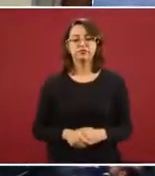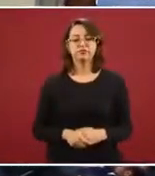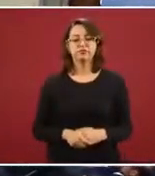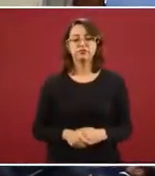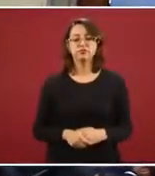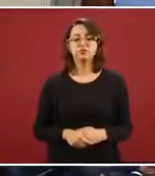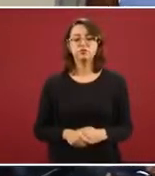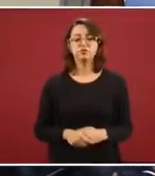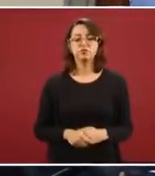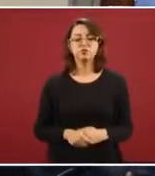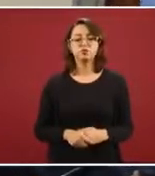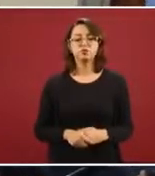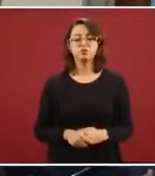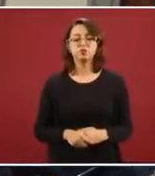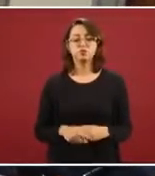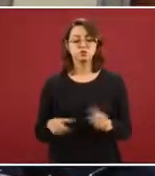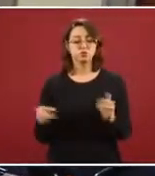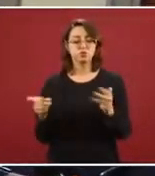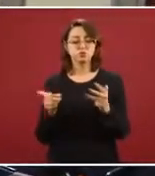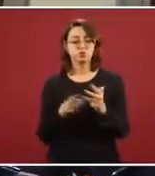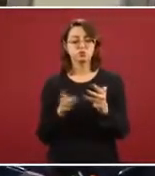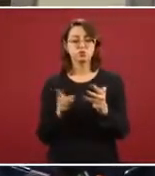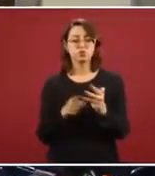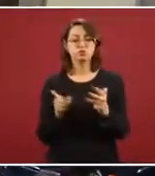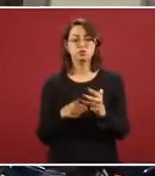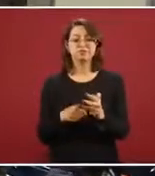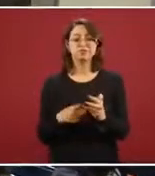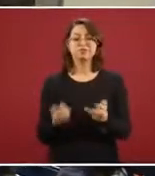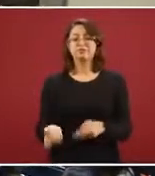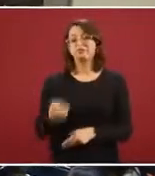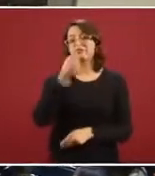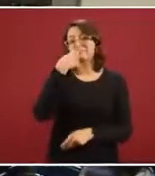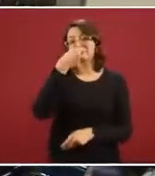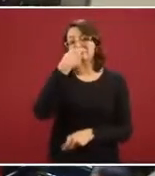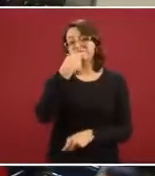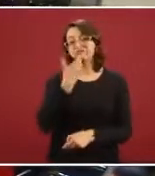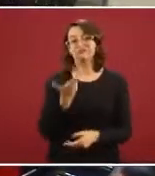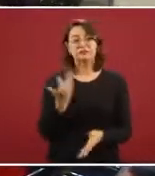lo tercero es que no falten los medicamentos